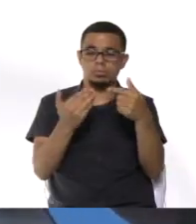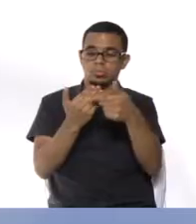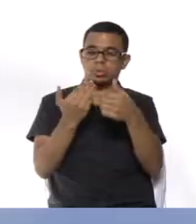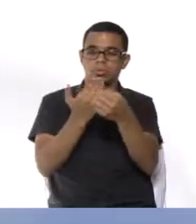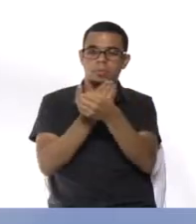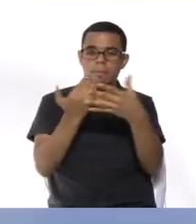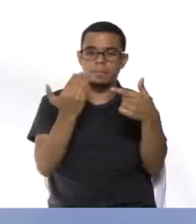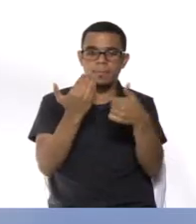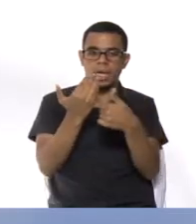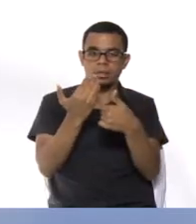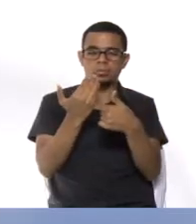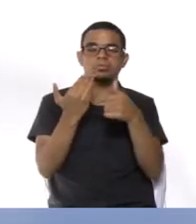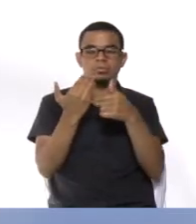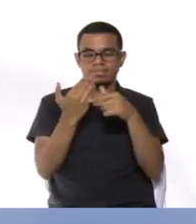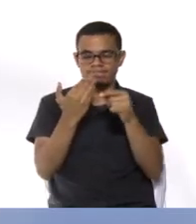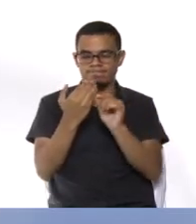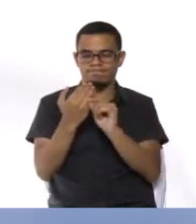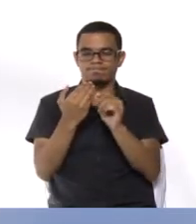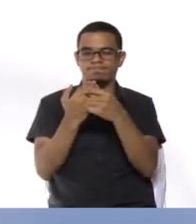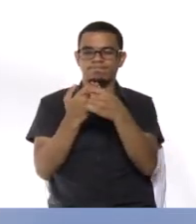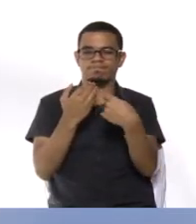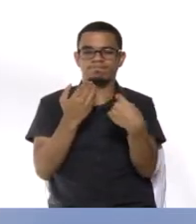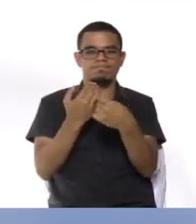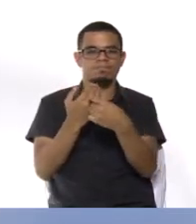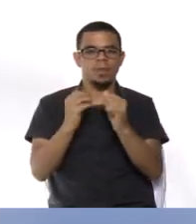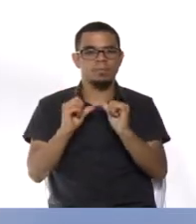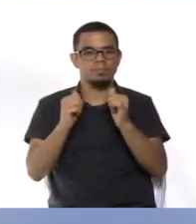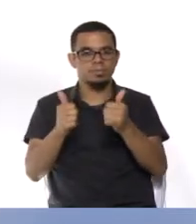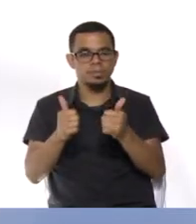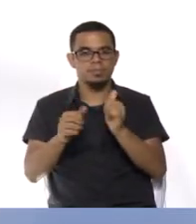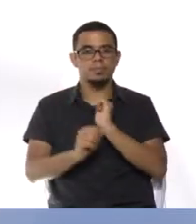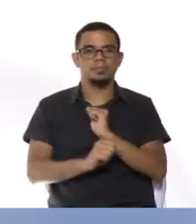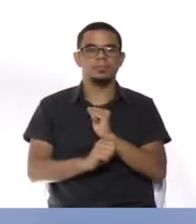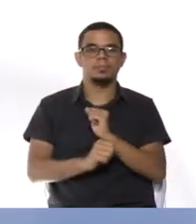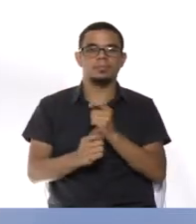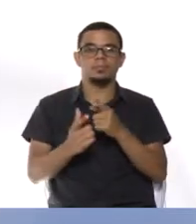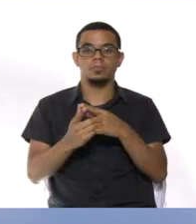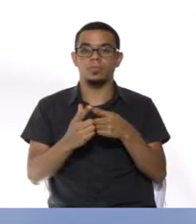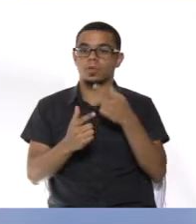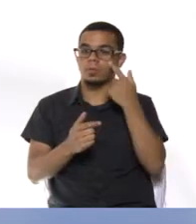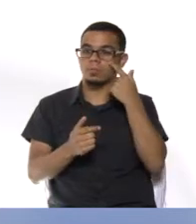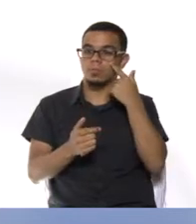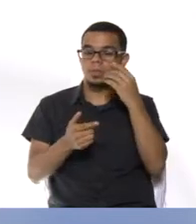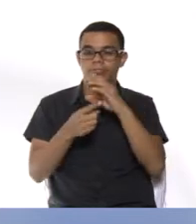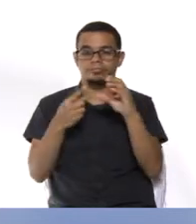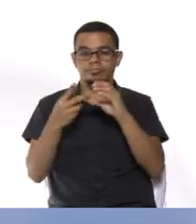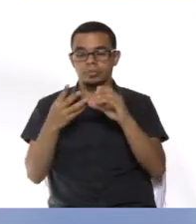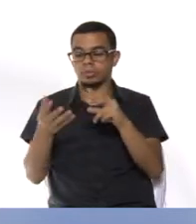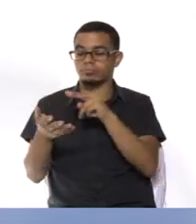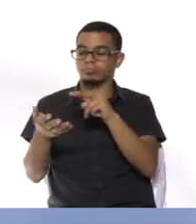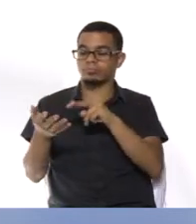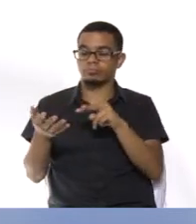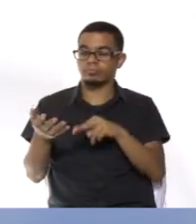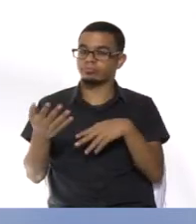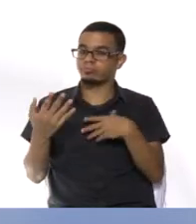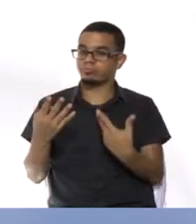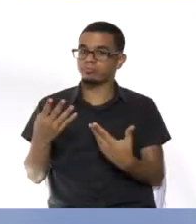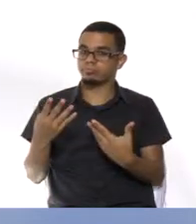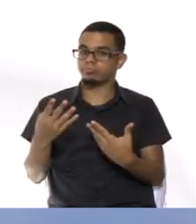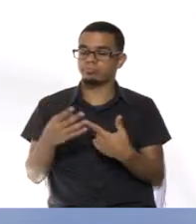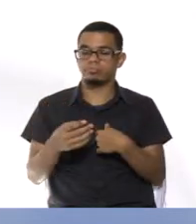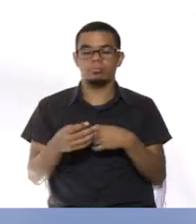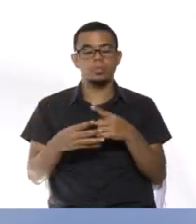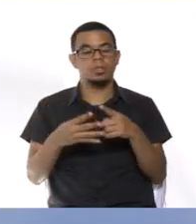nuestra preferencia. Entonces es necesario que nuestras niñas y nuestros niños identifiquen esas características de los textos y, por